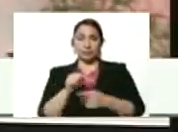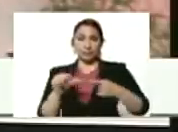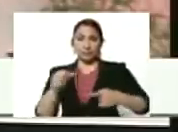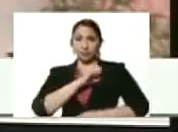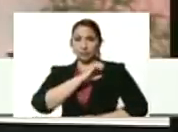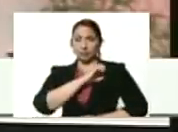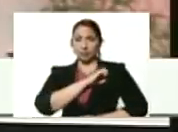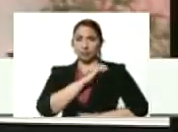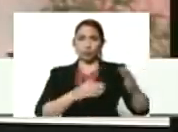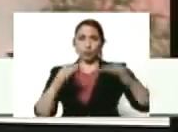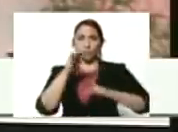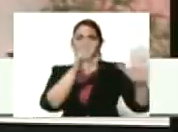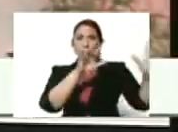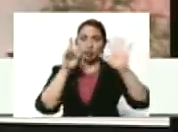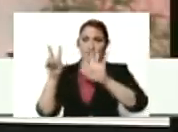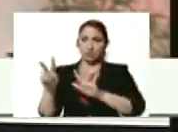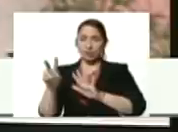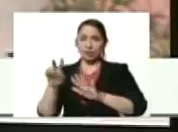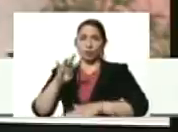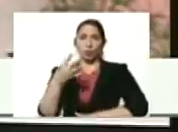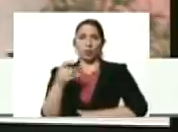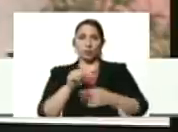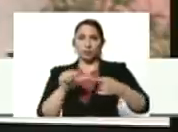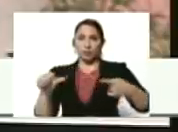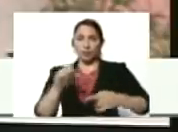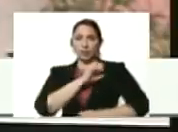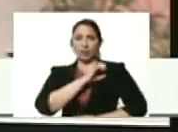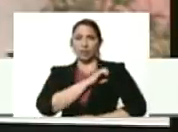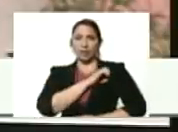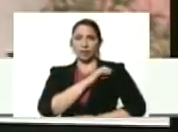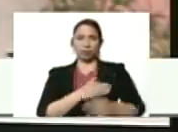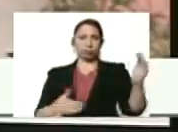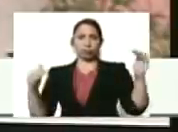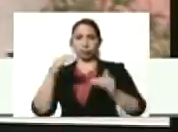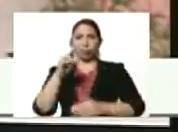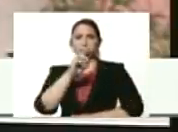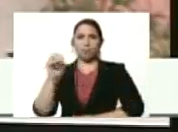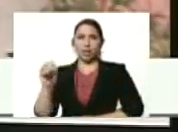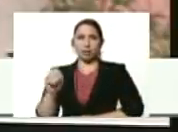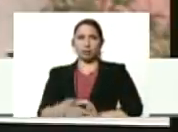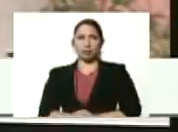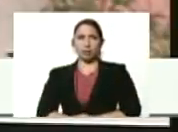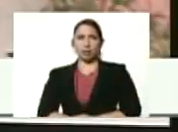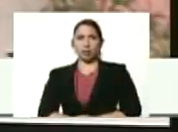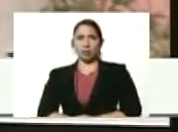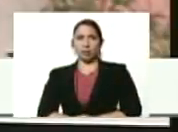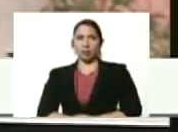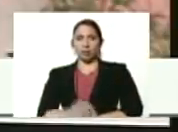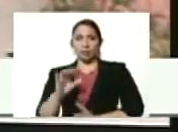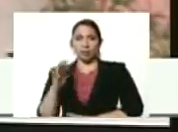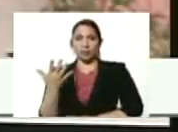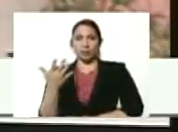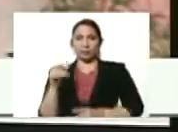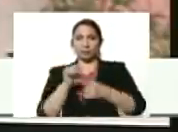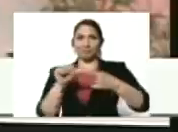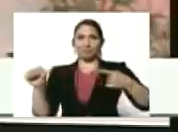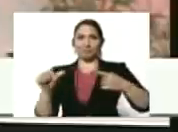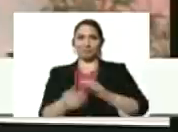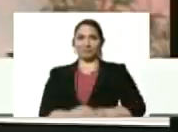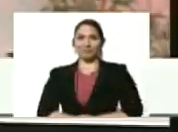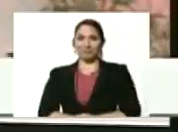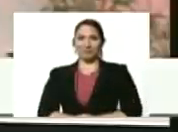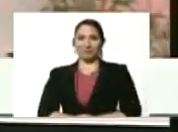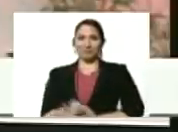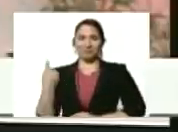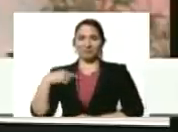subimos a 17. La cuarta semana llegamos a 20. Y en esta quinta semana